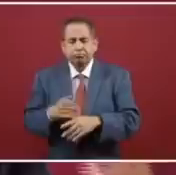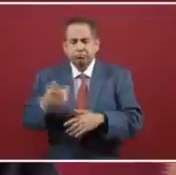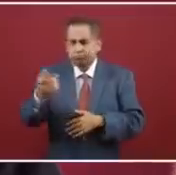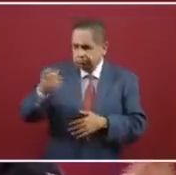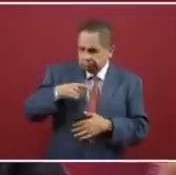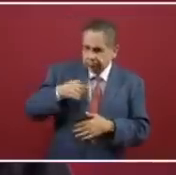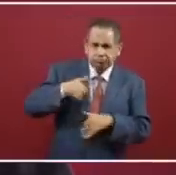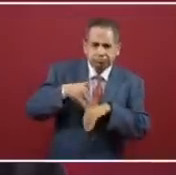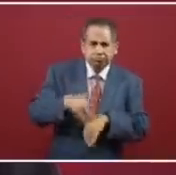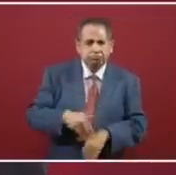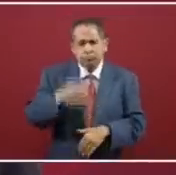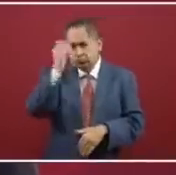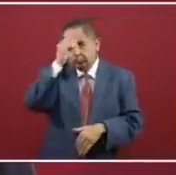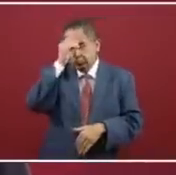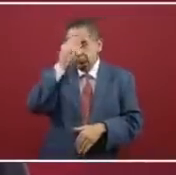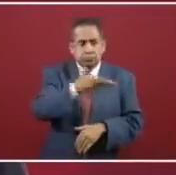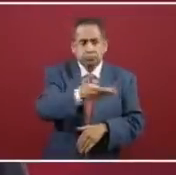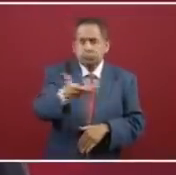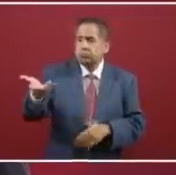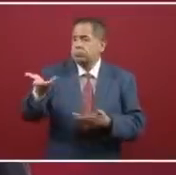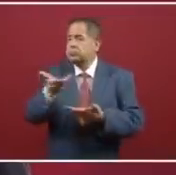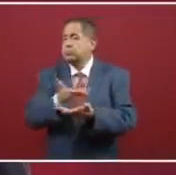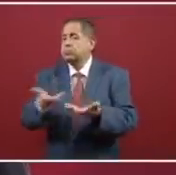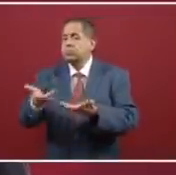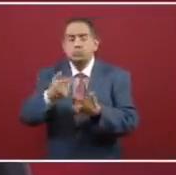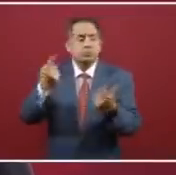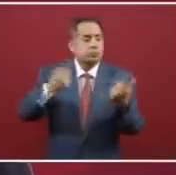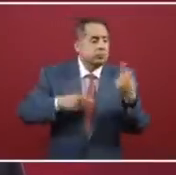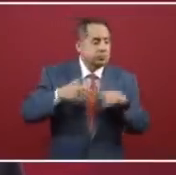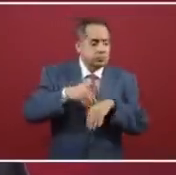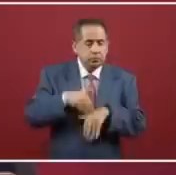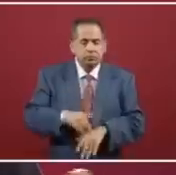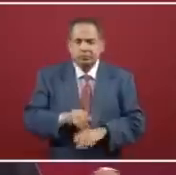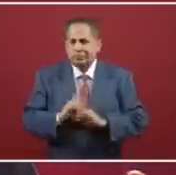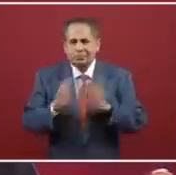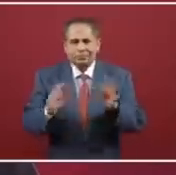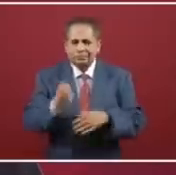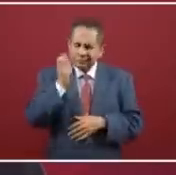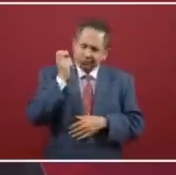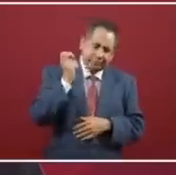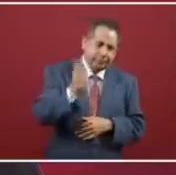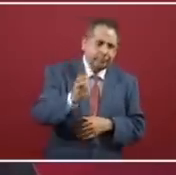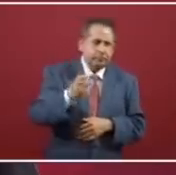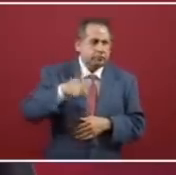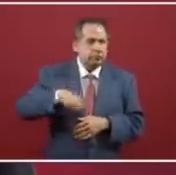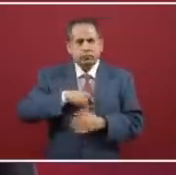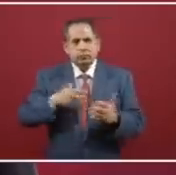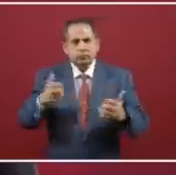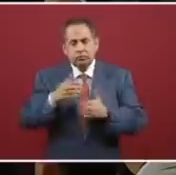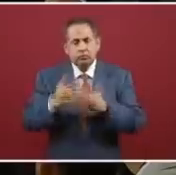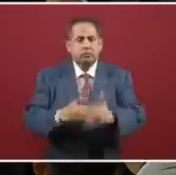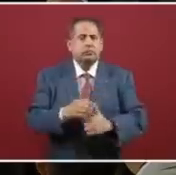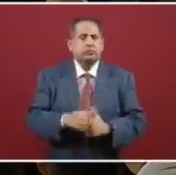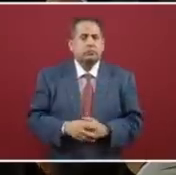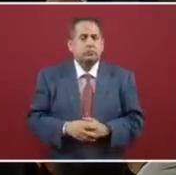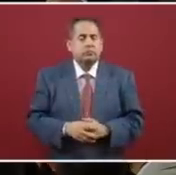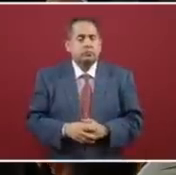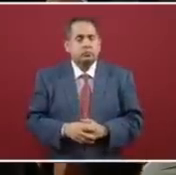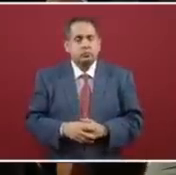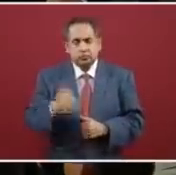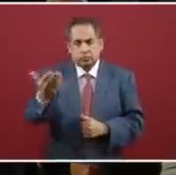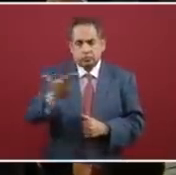y recoger la opinión de todos eso es lo que estamos haciendo presidente y